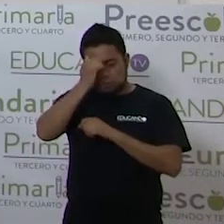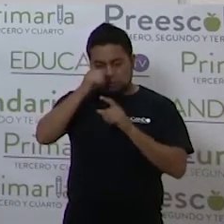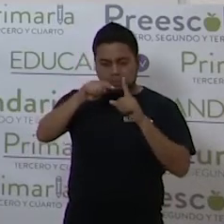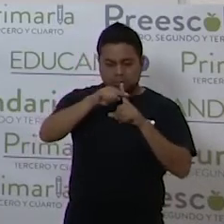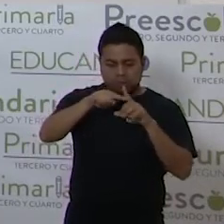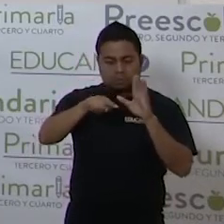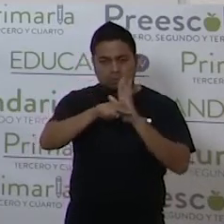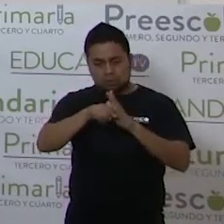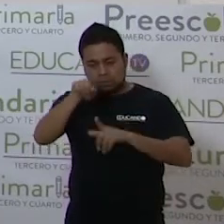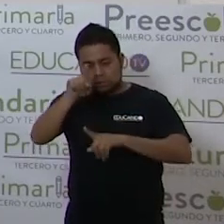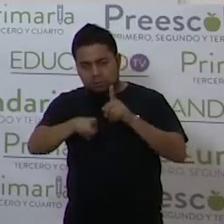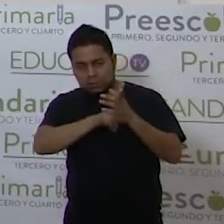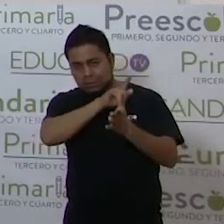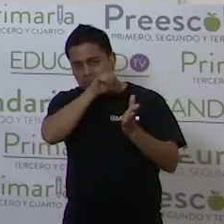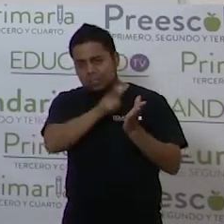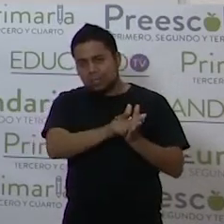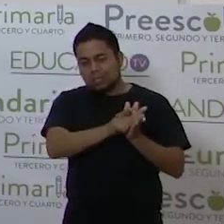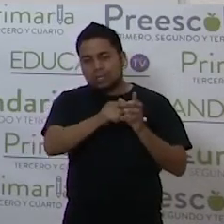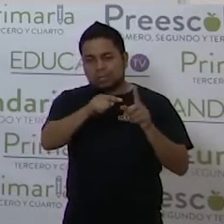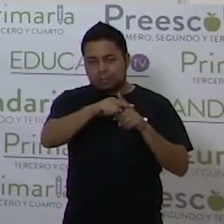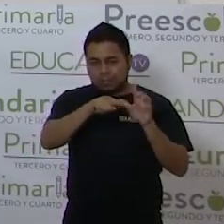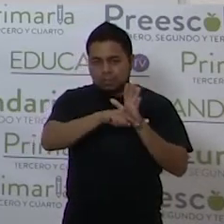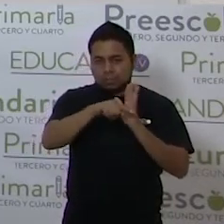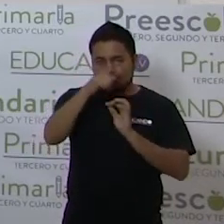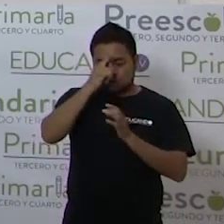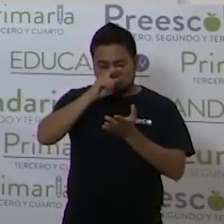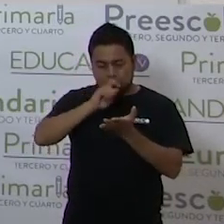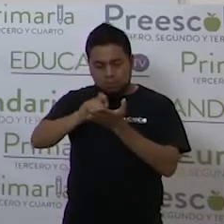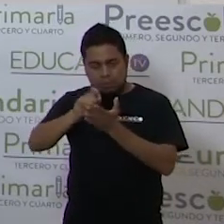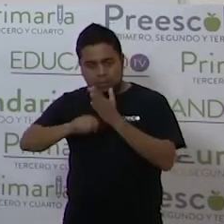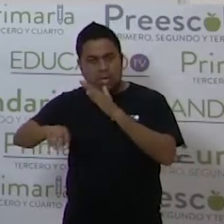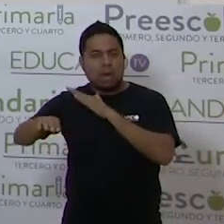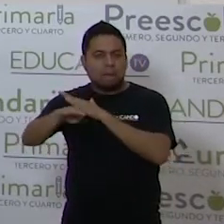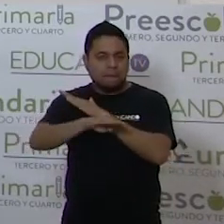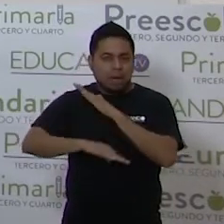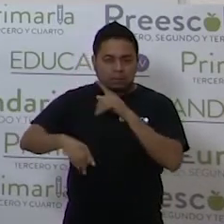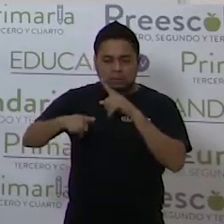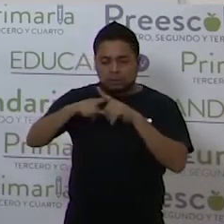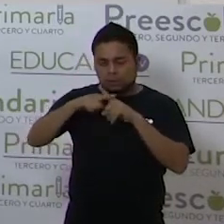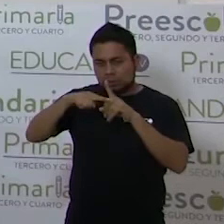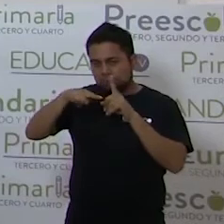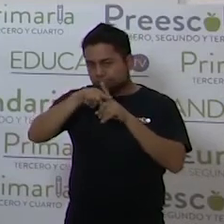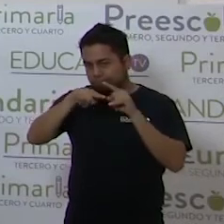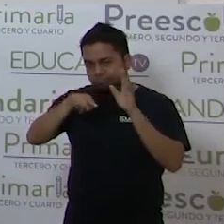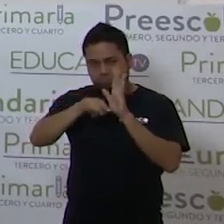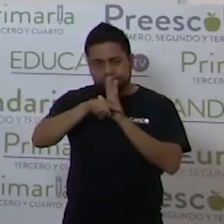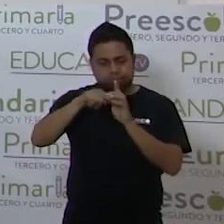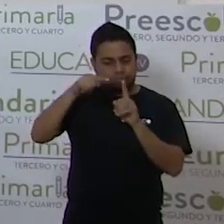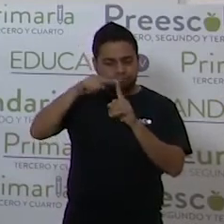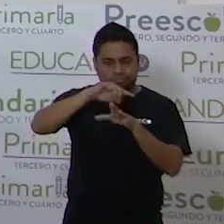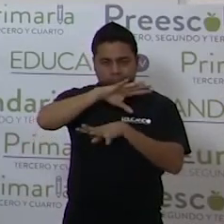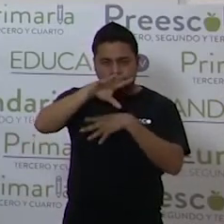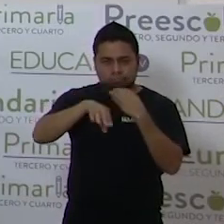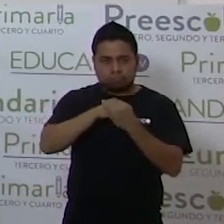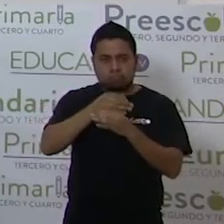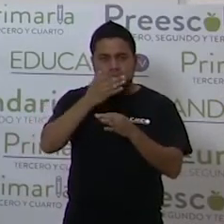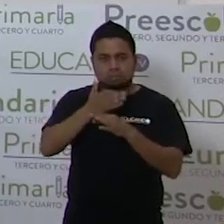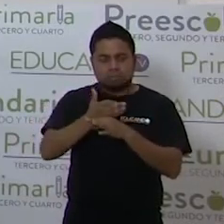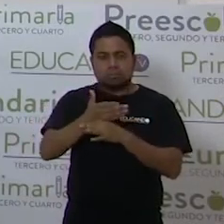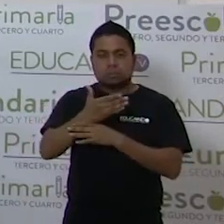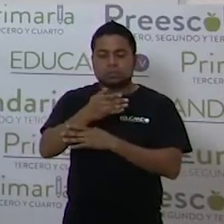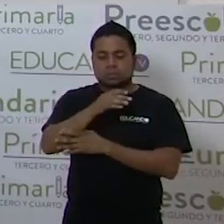trabajar de acuerdo a la regla de los signos para las operaciones básicas que ustedes ya conocen bueno vamos a ver otros